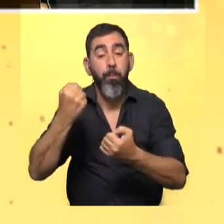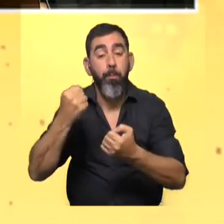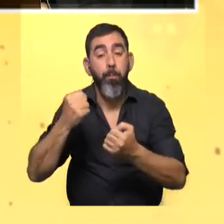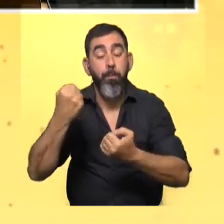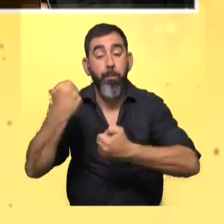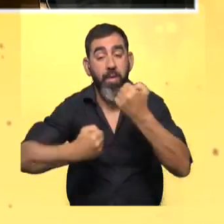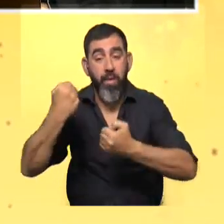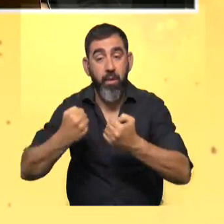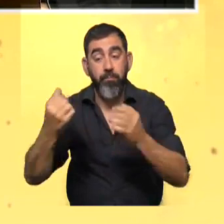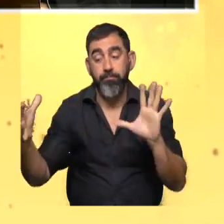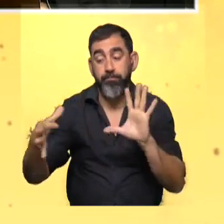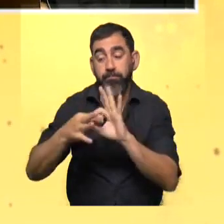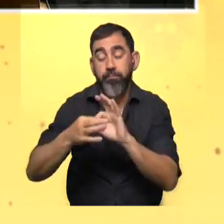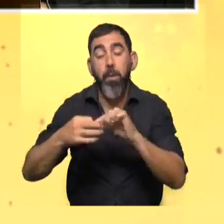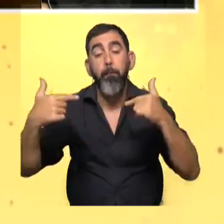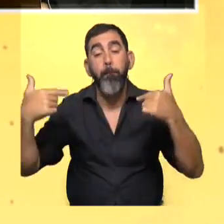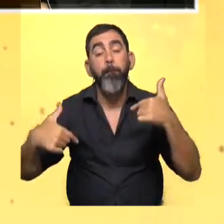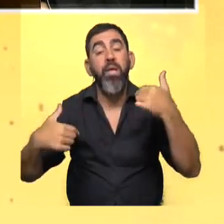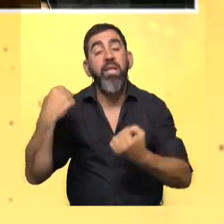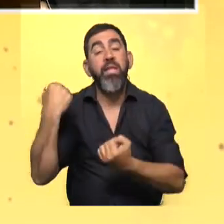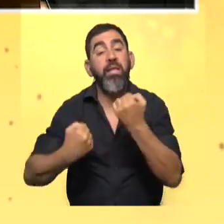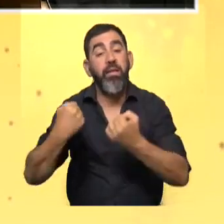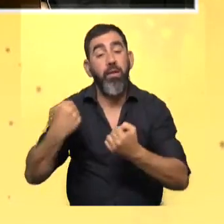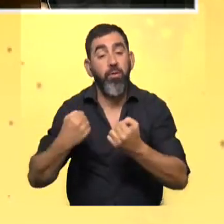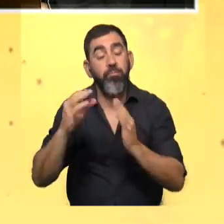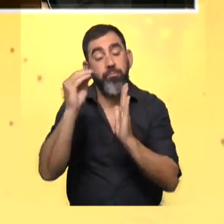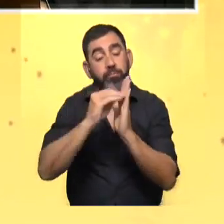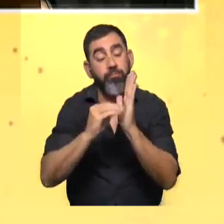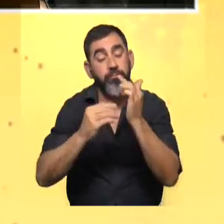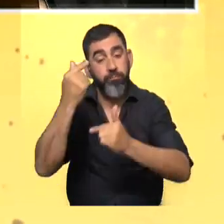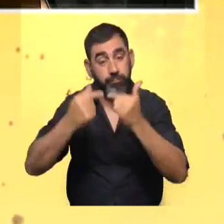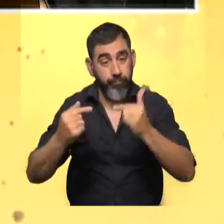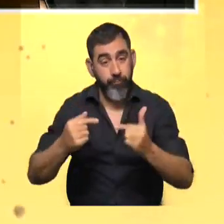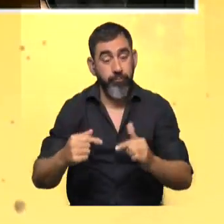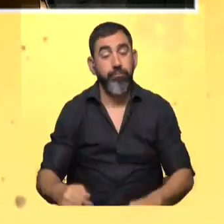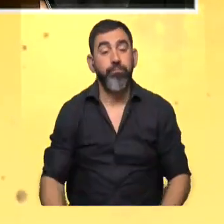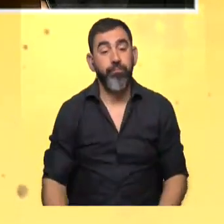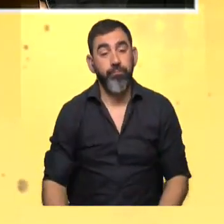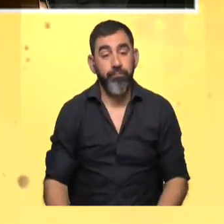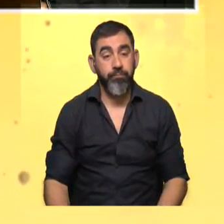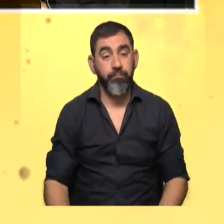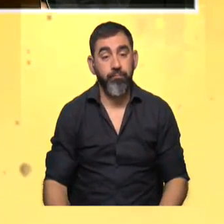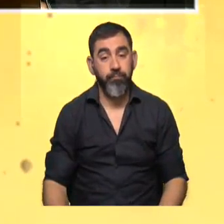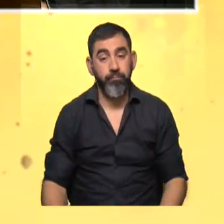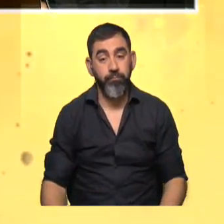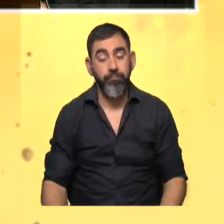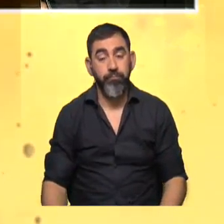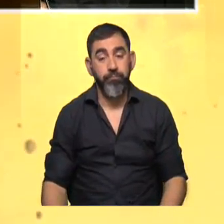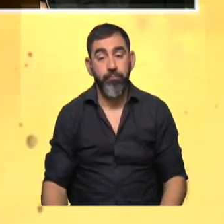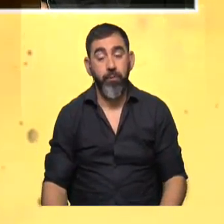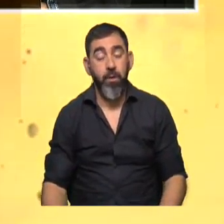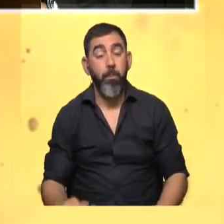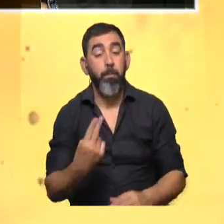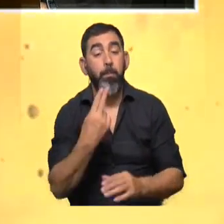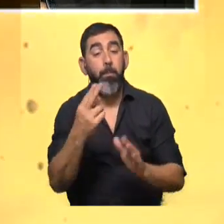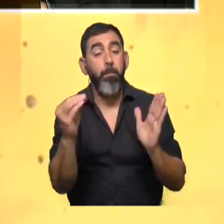estos tipos de invenciones. O sea, hay diferentes tipos de registros de invenciones. Está la que conocemos o mencionamos principalmente, las